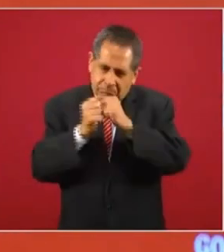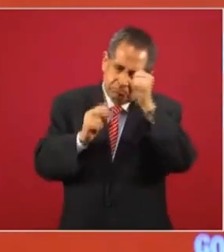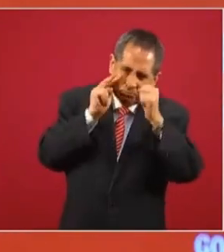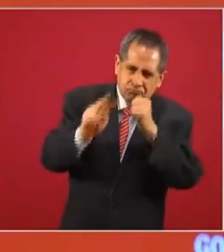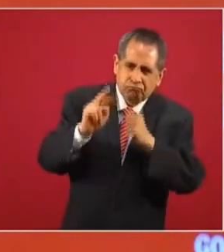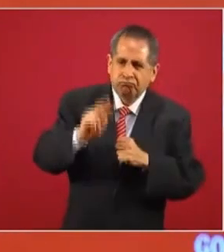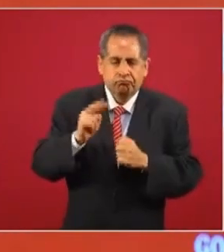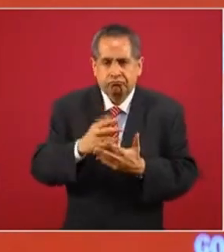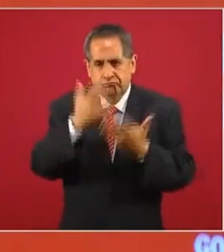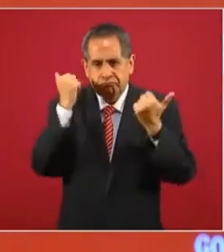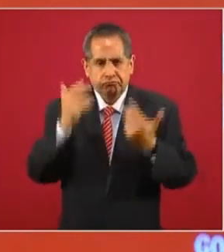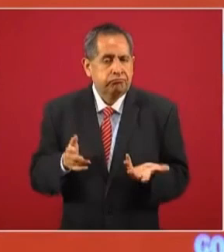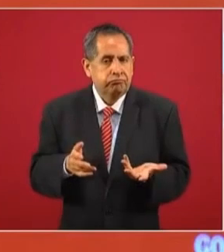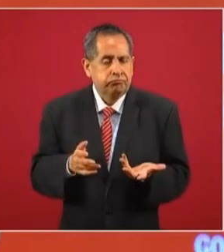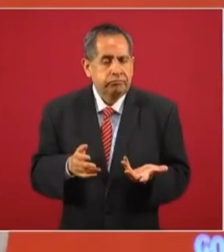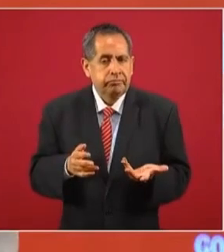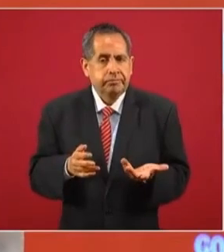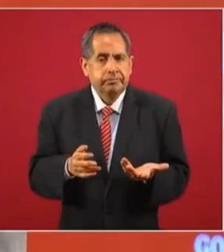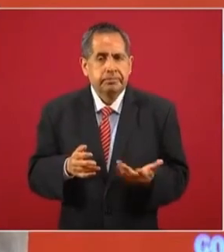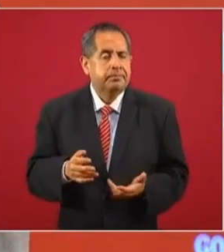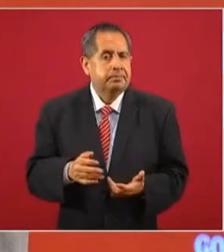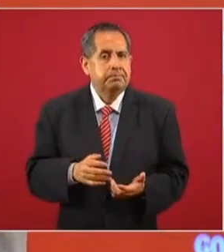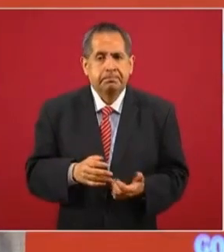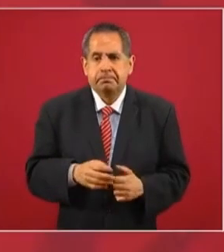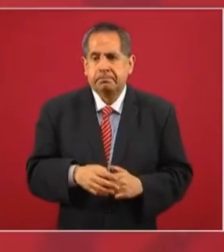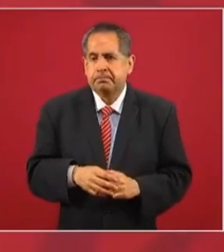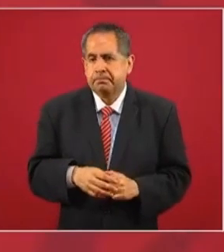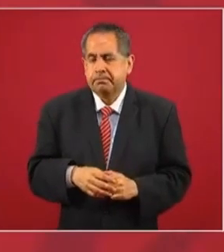pero no hay